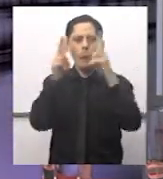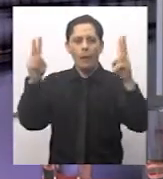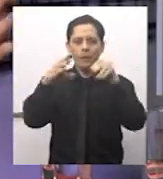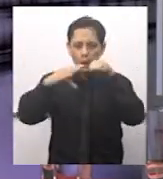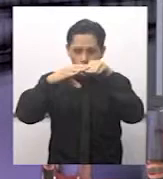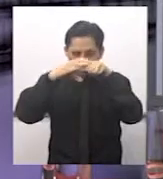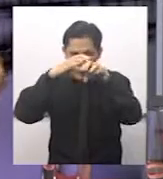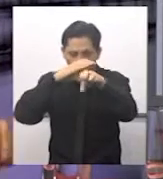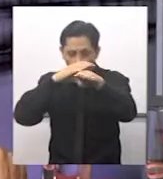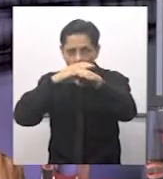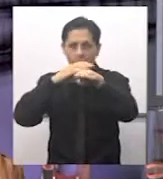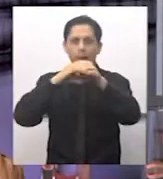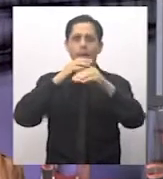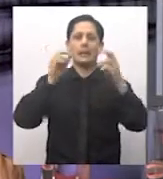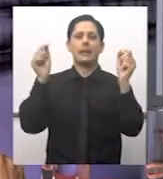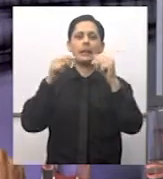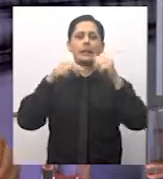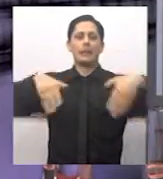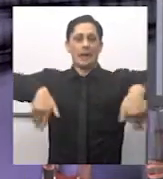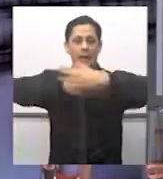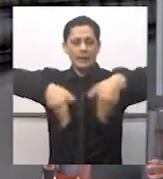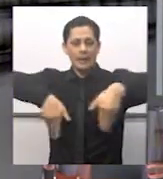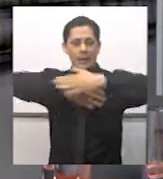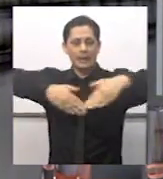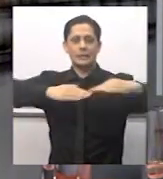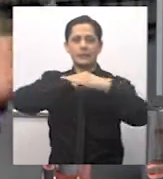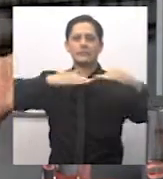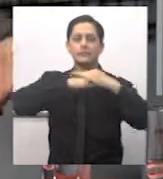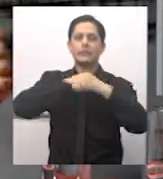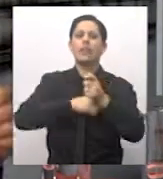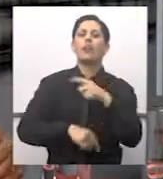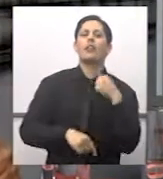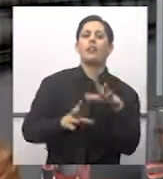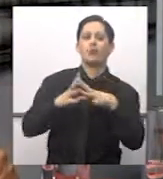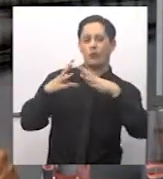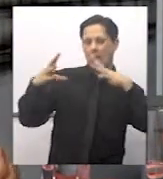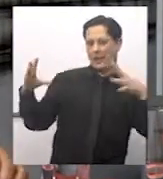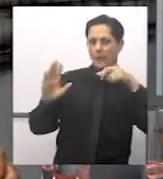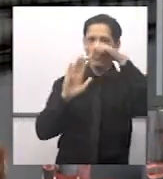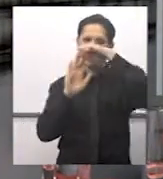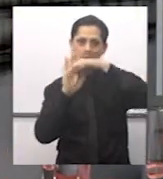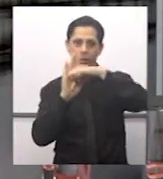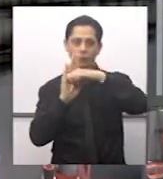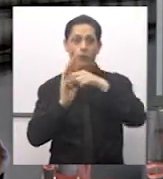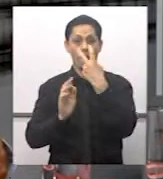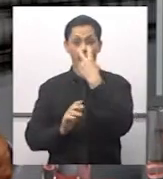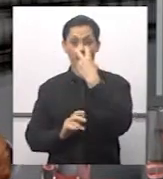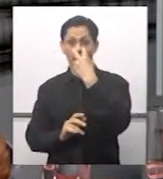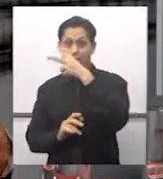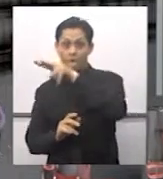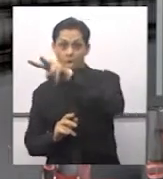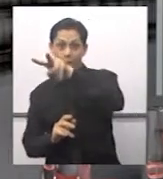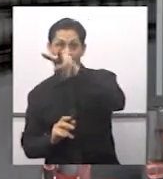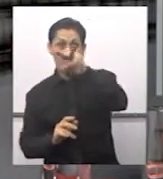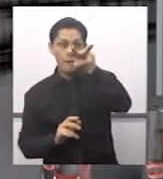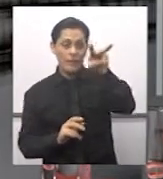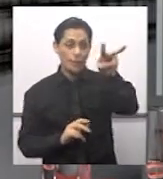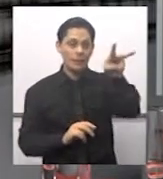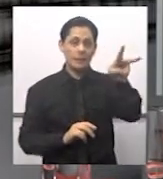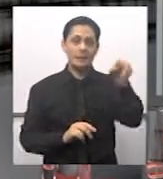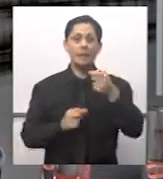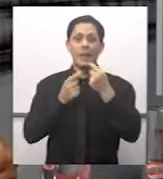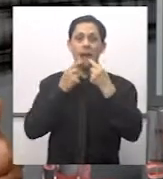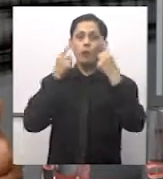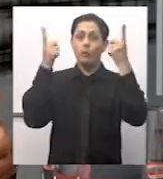región, y al fin con nuestros grandes proyectos. Pues así que vemos con ese anuncio del presidente que se está materializando, y nuestra tarea